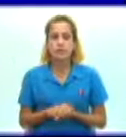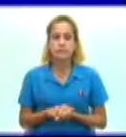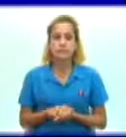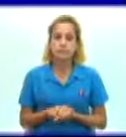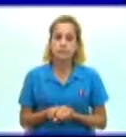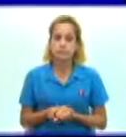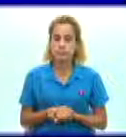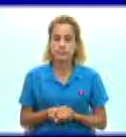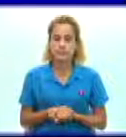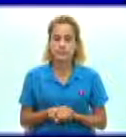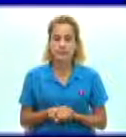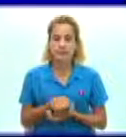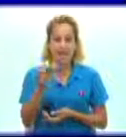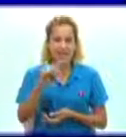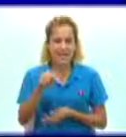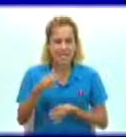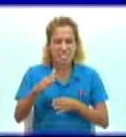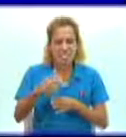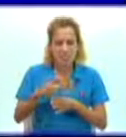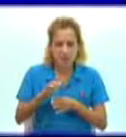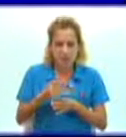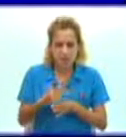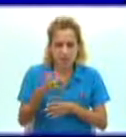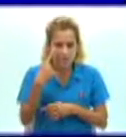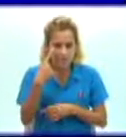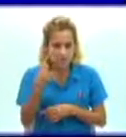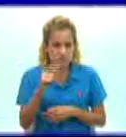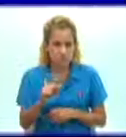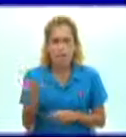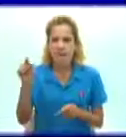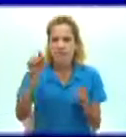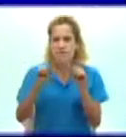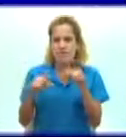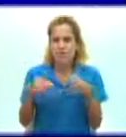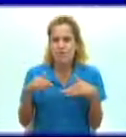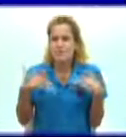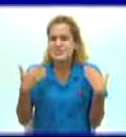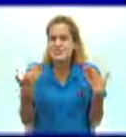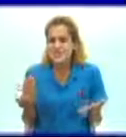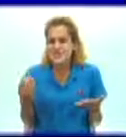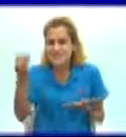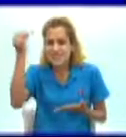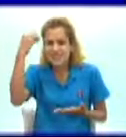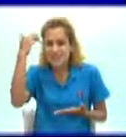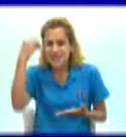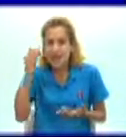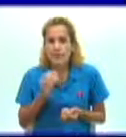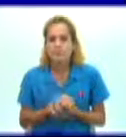tiene su diferencia. Fíjate que nos preguntan qué sabes del número